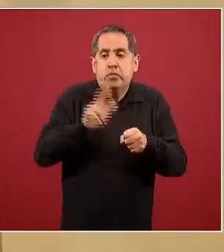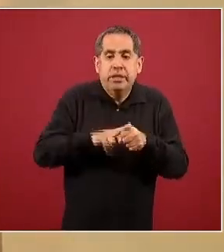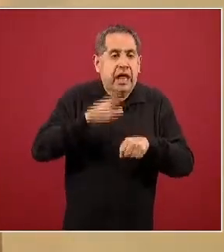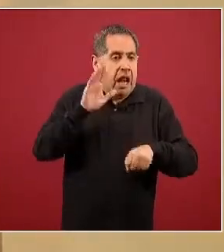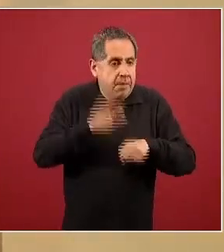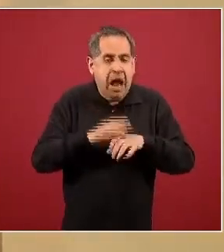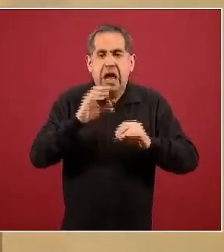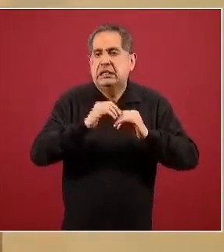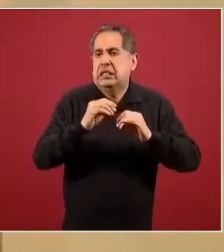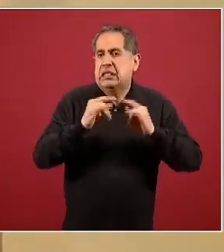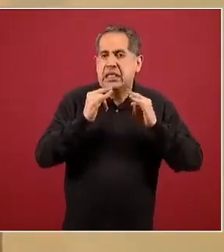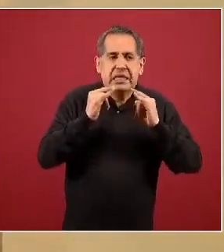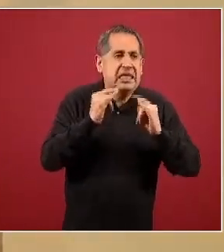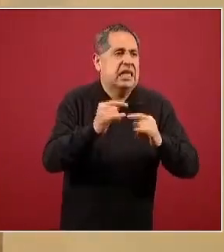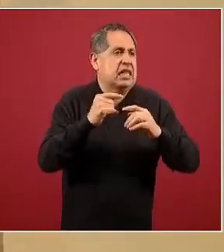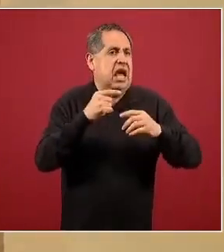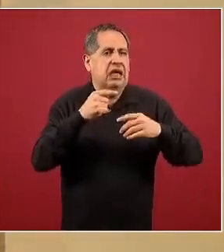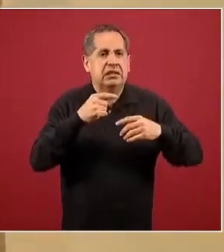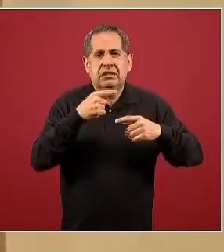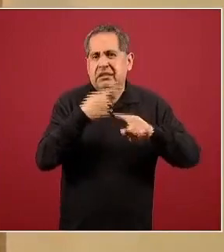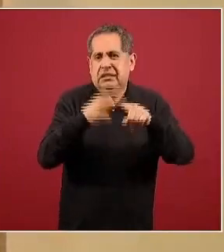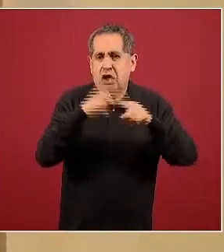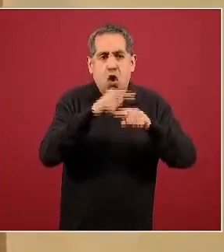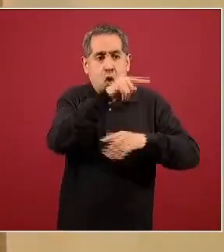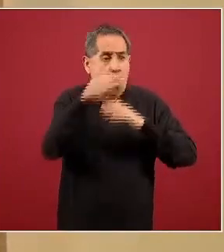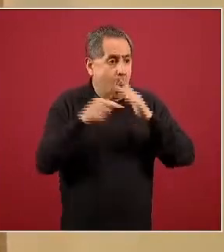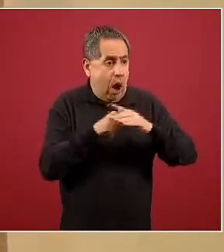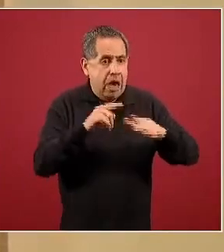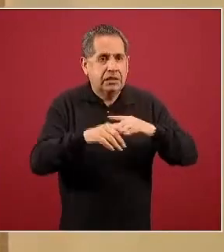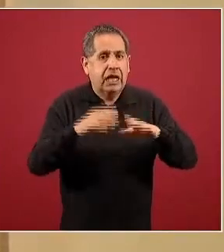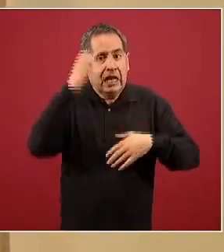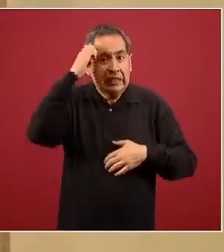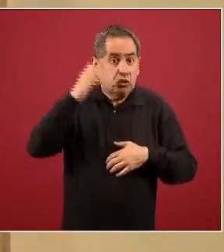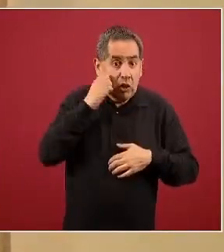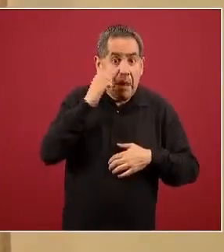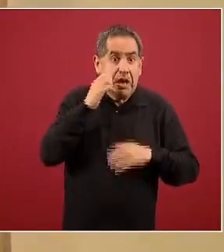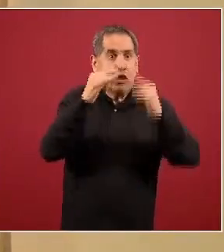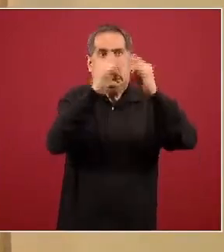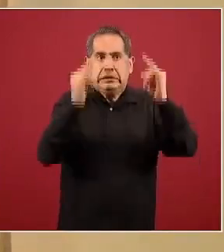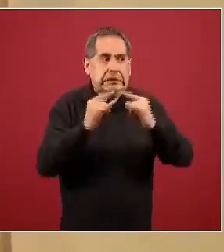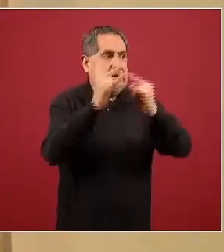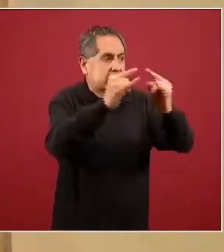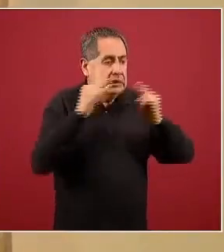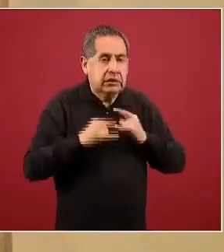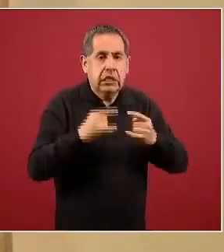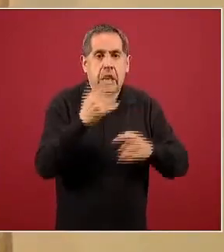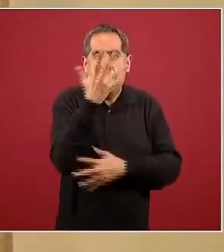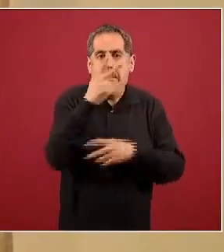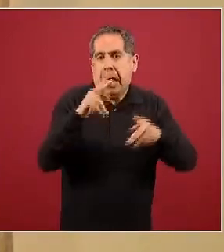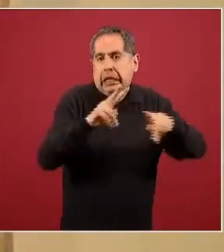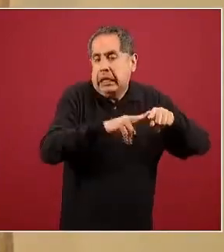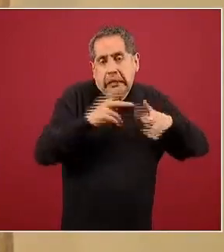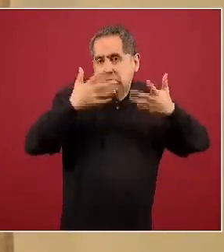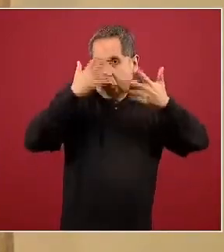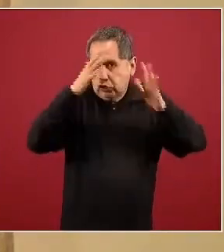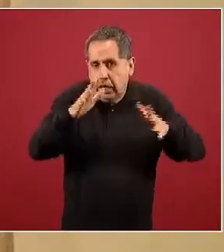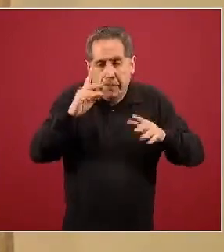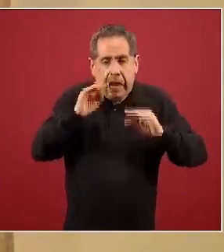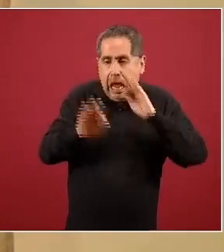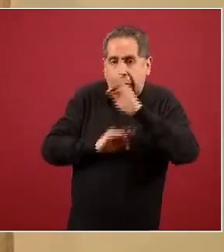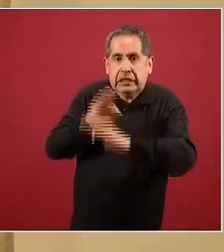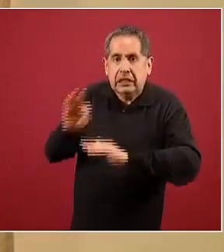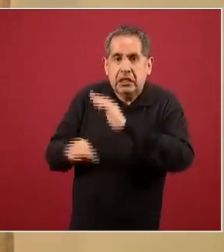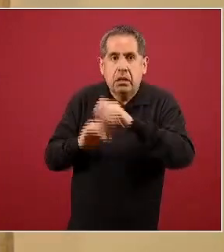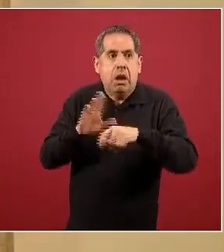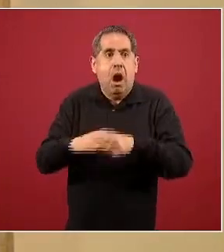las tiendas, los hospitales que están en los estacionamientos, en los parques públicos para atender a las personas,